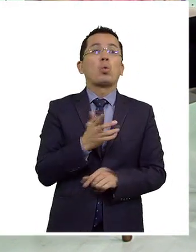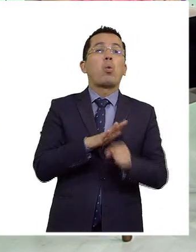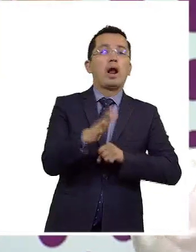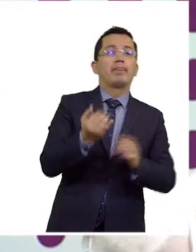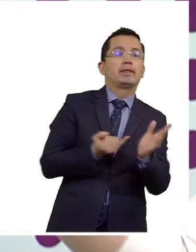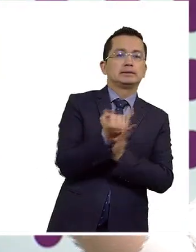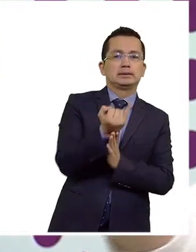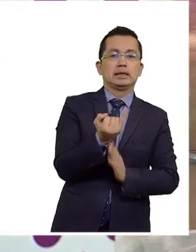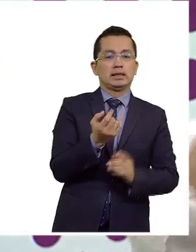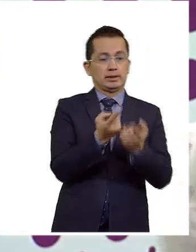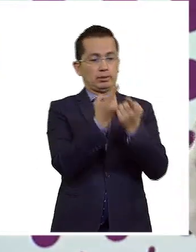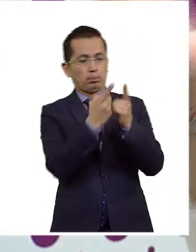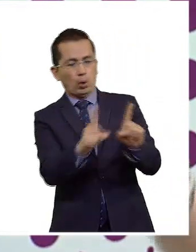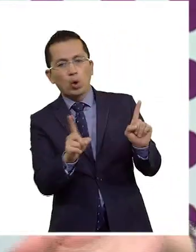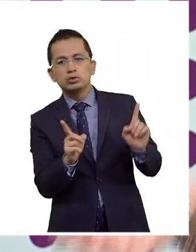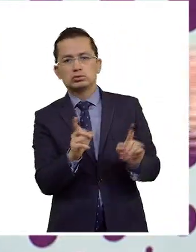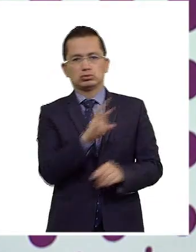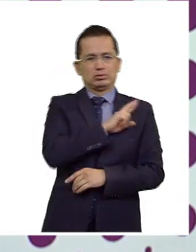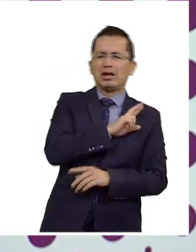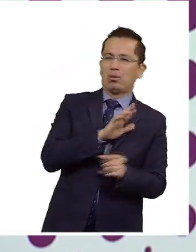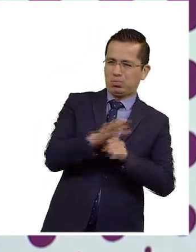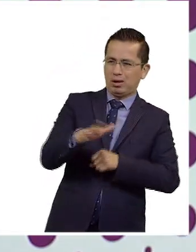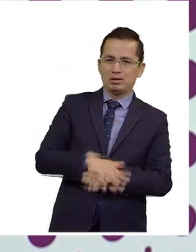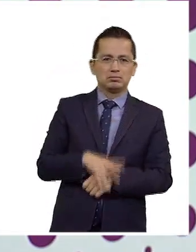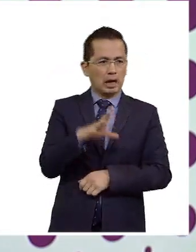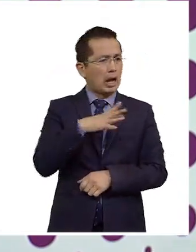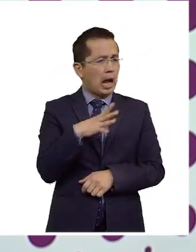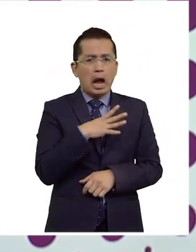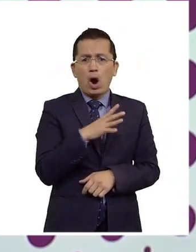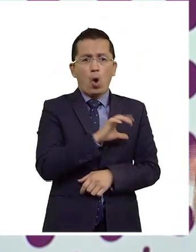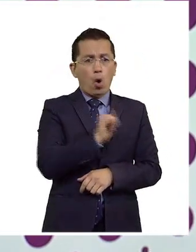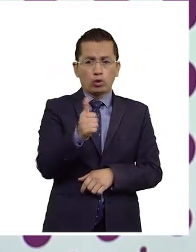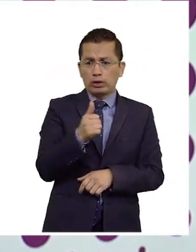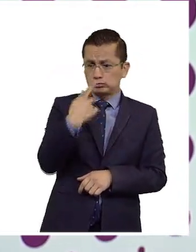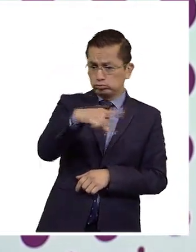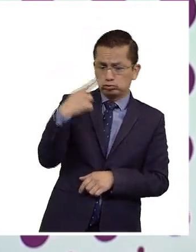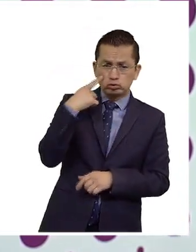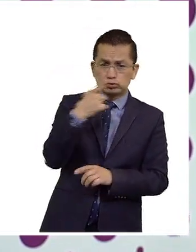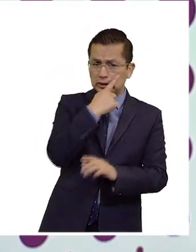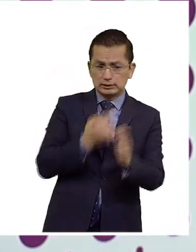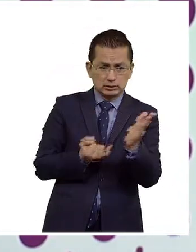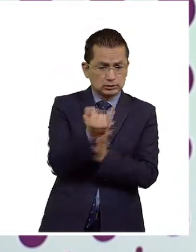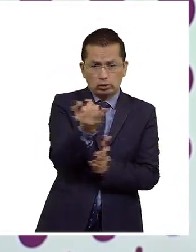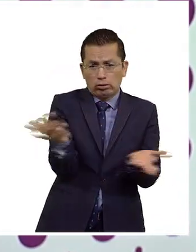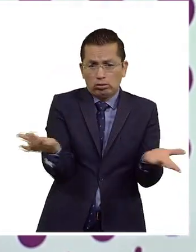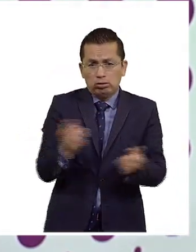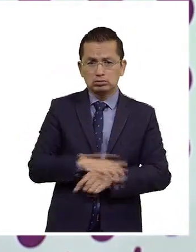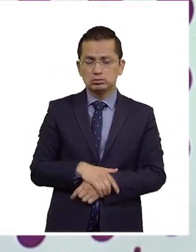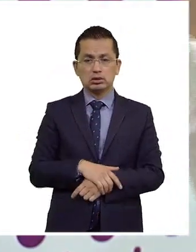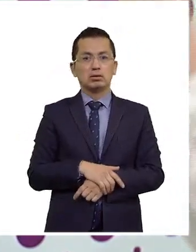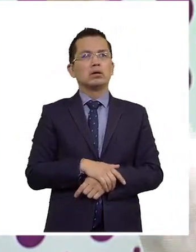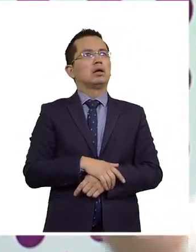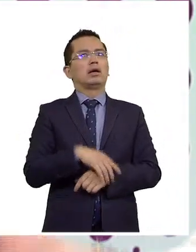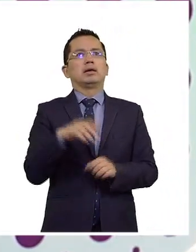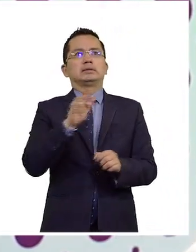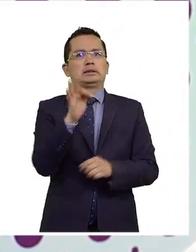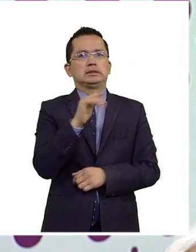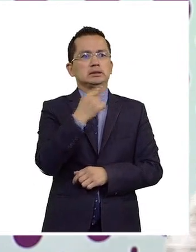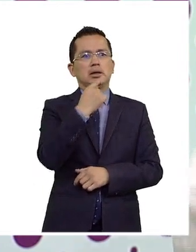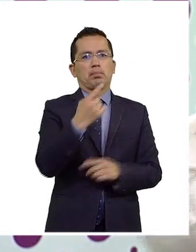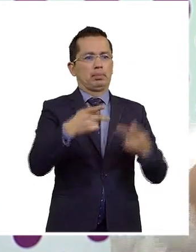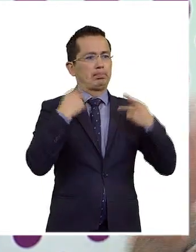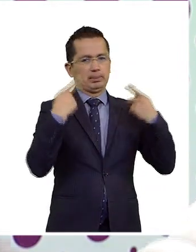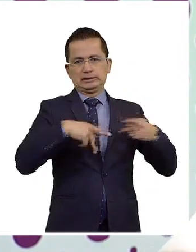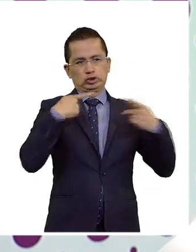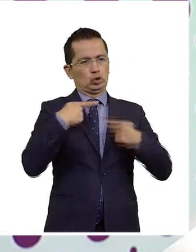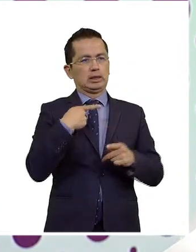las vías de salida. Pues, o sea, lo que quiero plantear con esto es, si una persona hace su cambio de acta, sea mayor o sea menor de edad, y se arrepiente